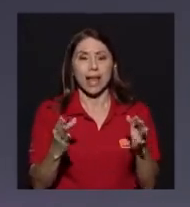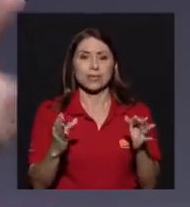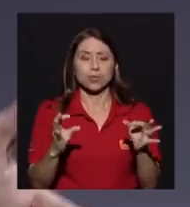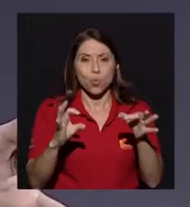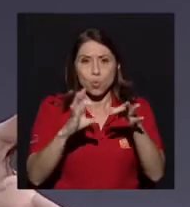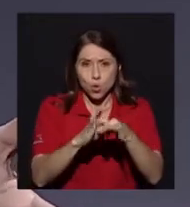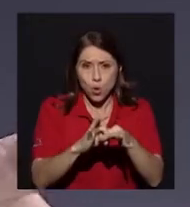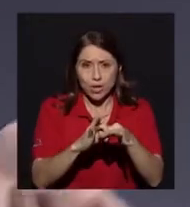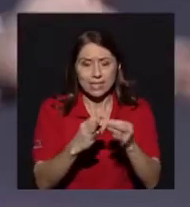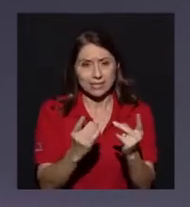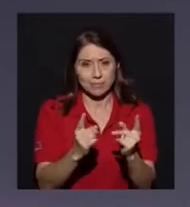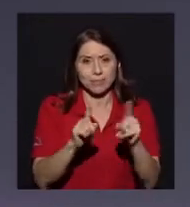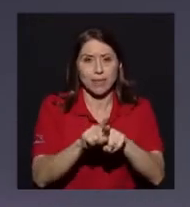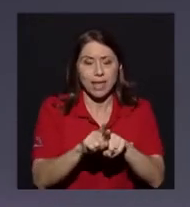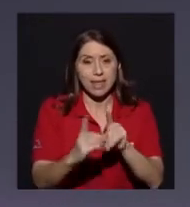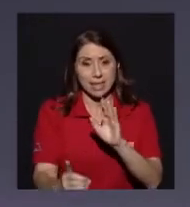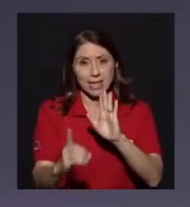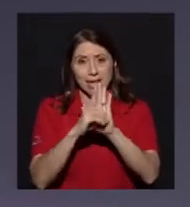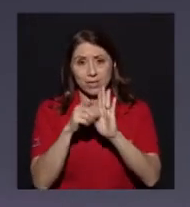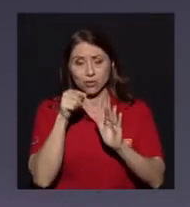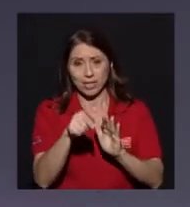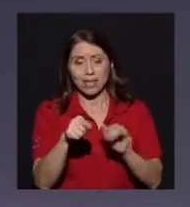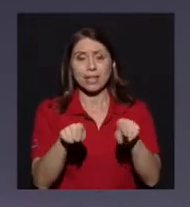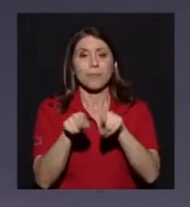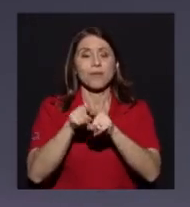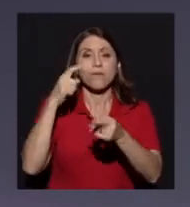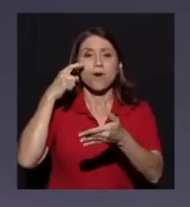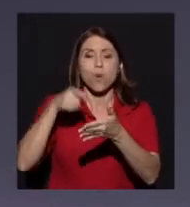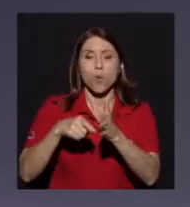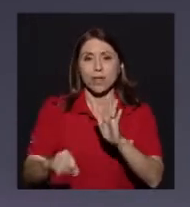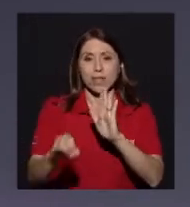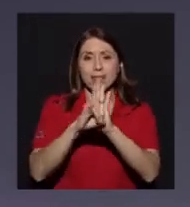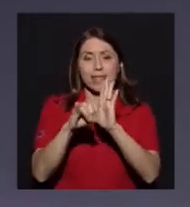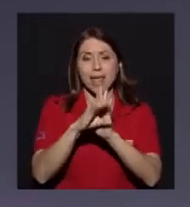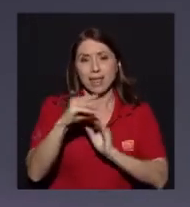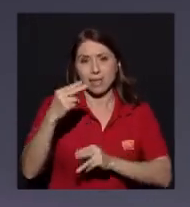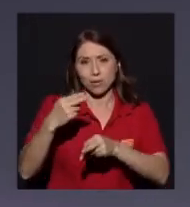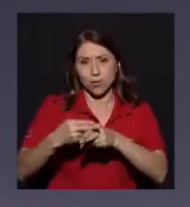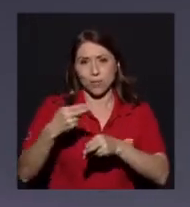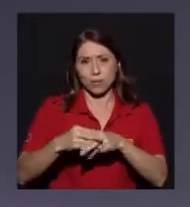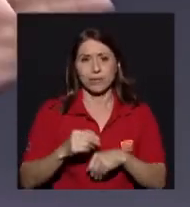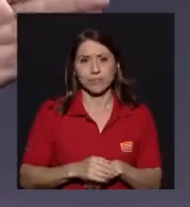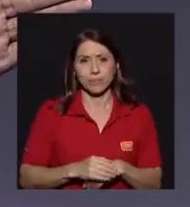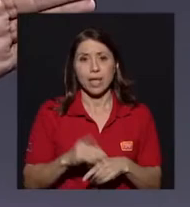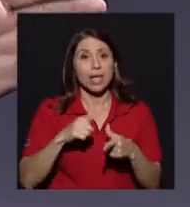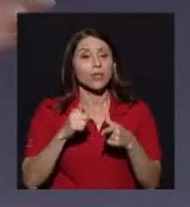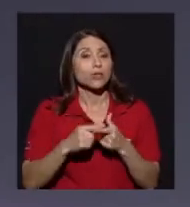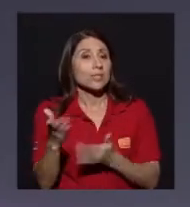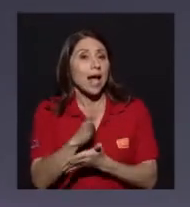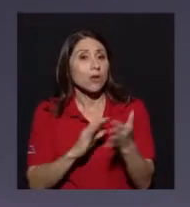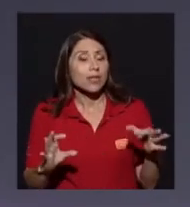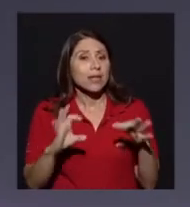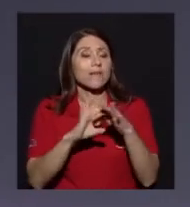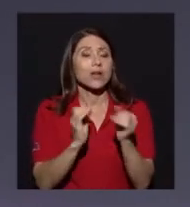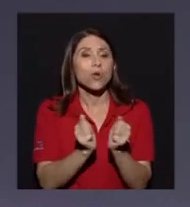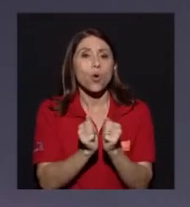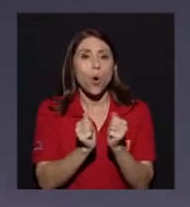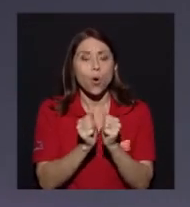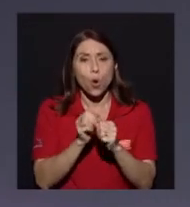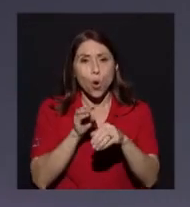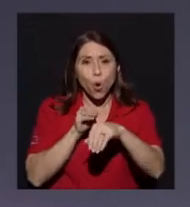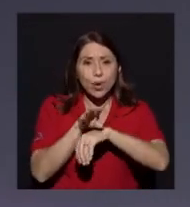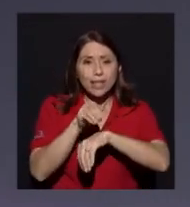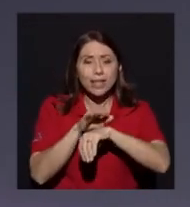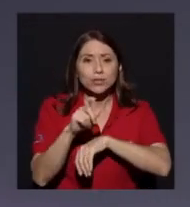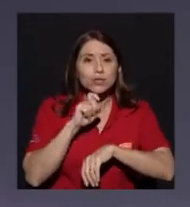derechos derivados de estas uniones y también del reconocimiento de la identidad y el nombre entonces algo tiene que ver con orientación sexual pero también con identidad